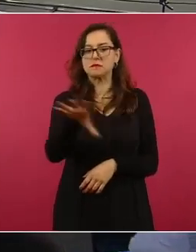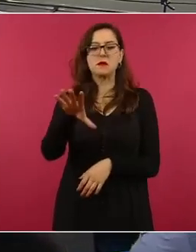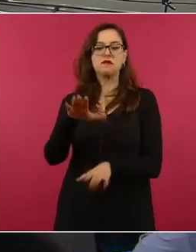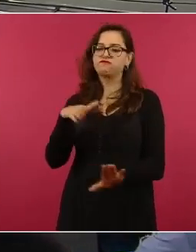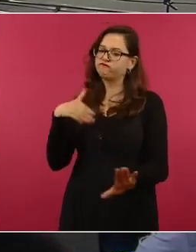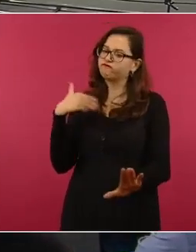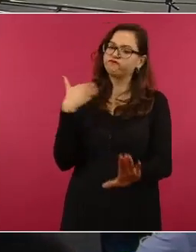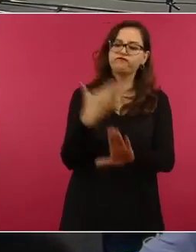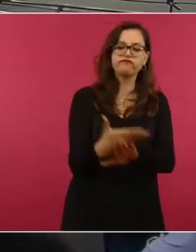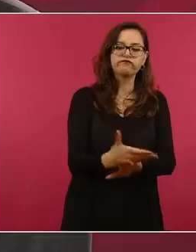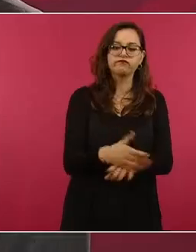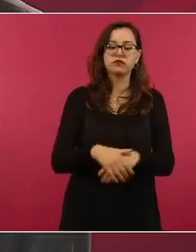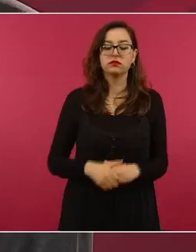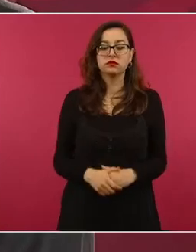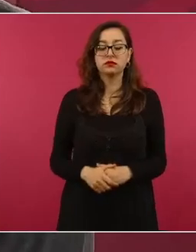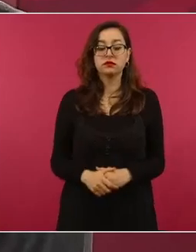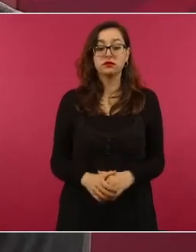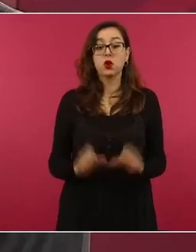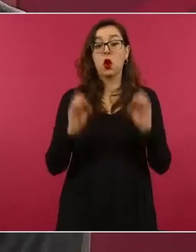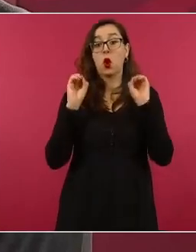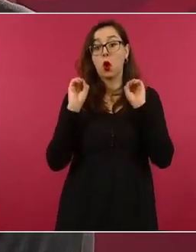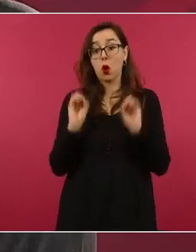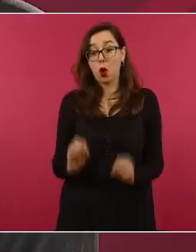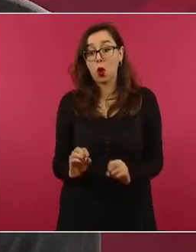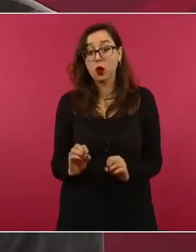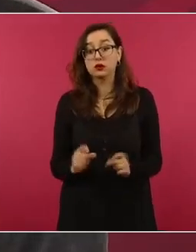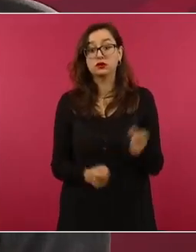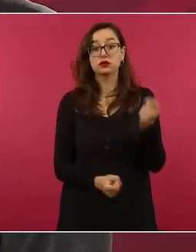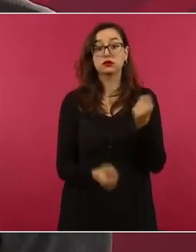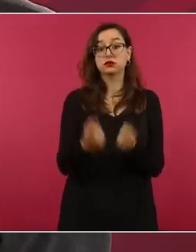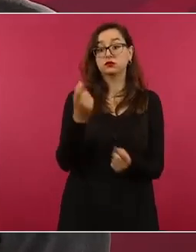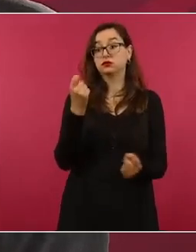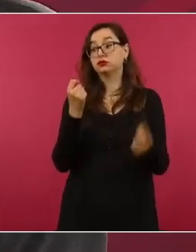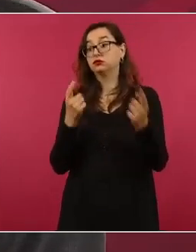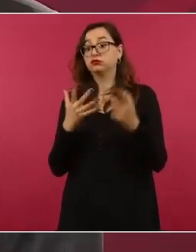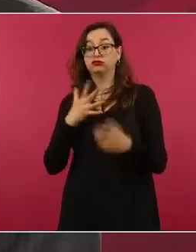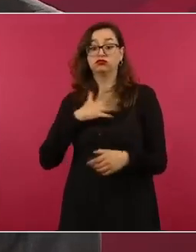del que supuestamente es empresario